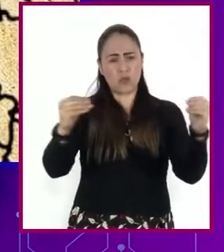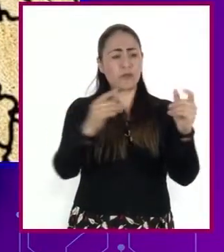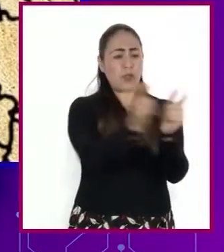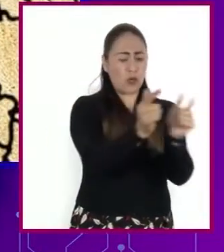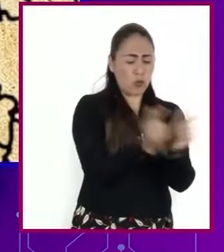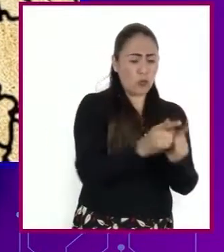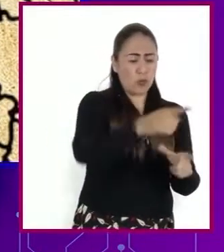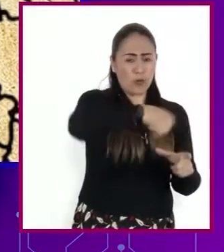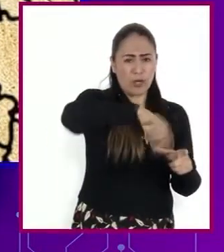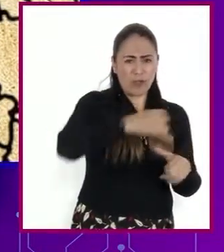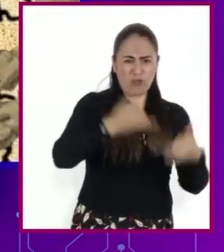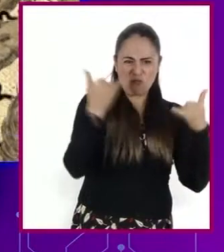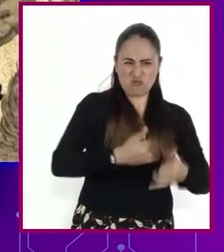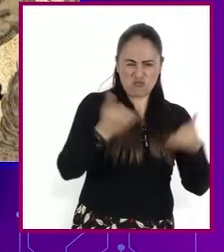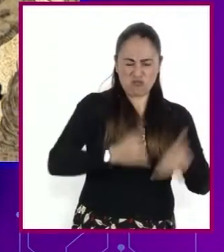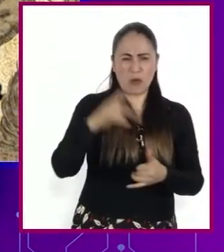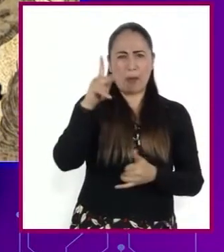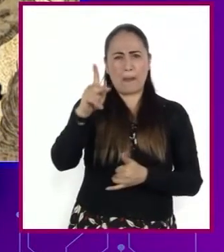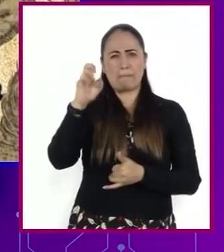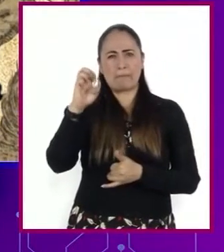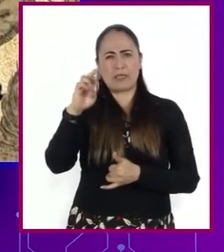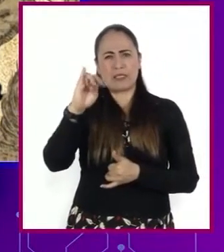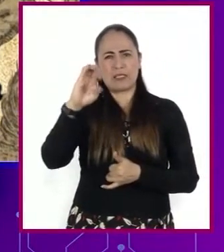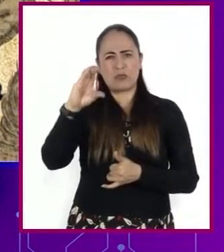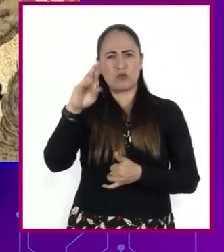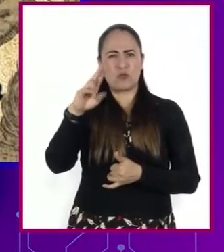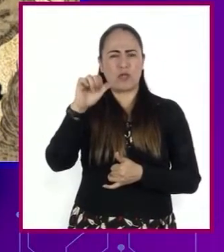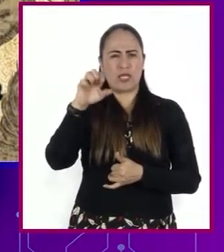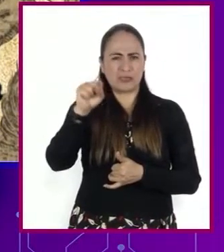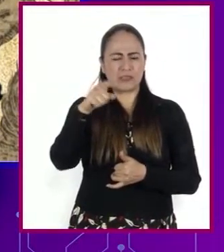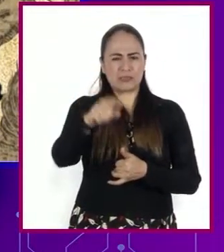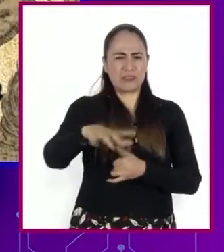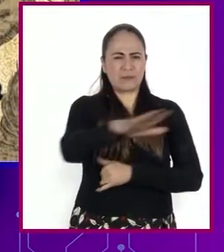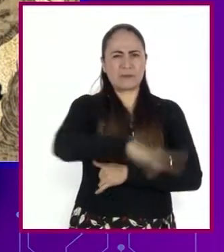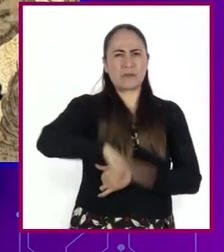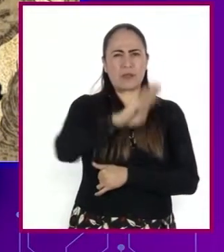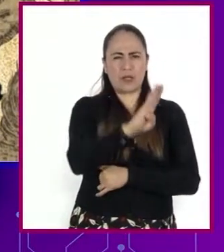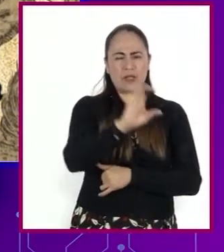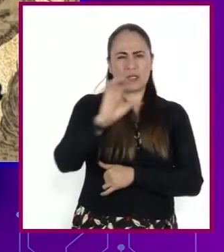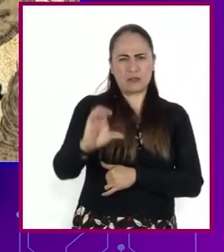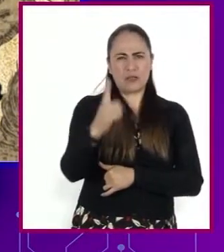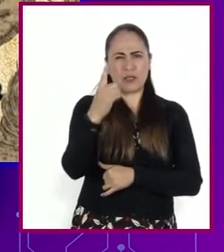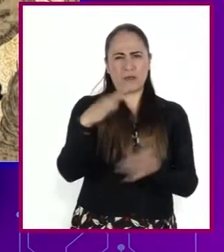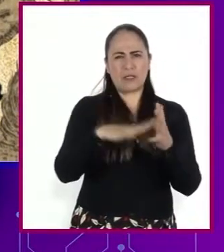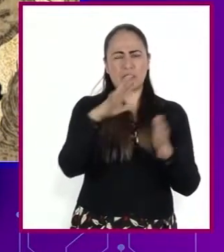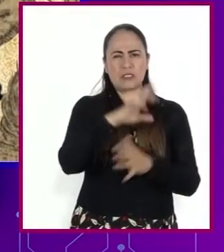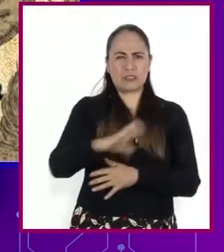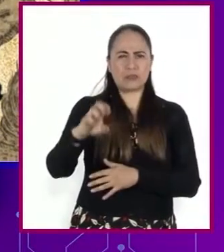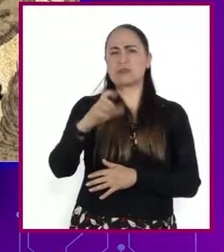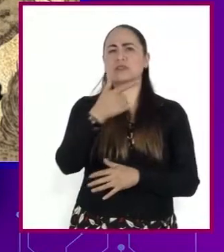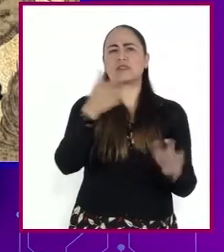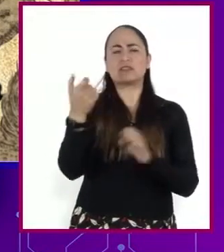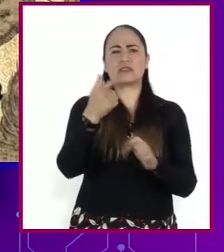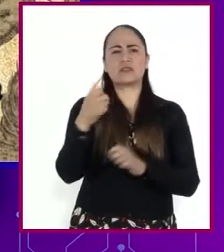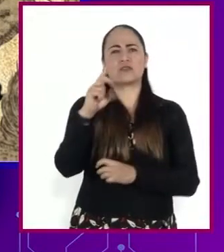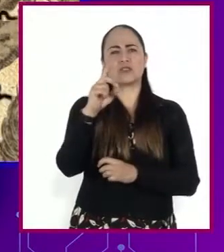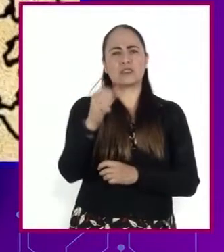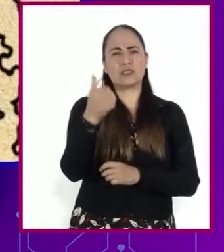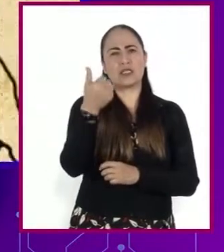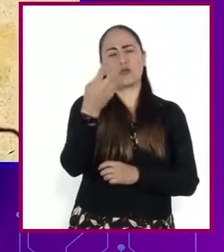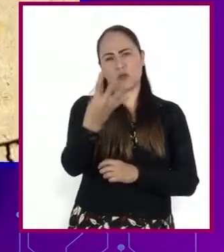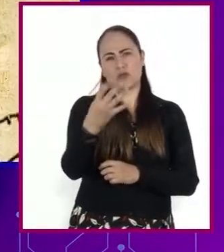y la explotación ganadera. Las tribus chichimecas combatieron a los invasores en defensa de sus territorios de caza, en la